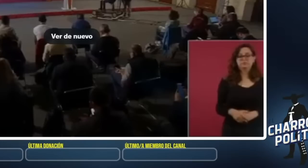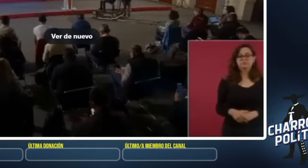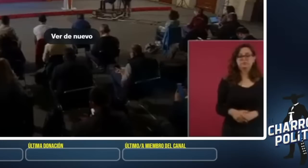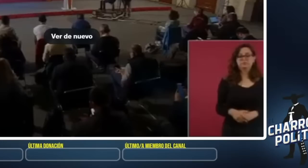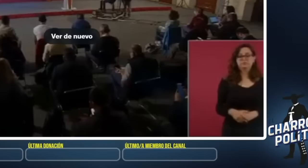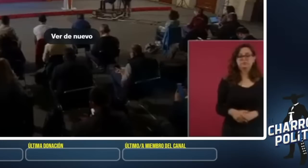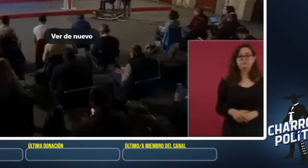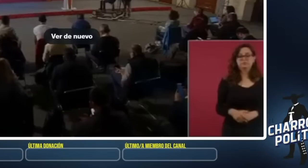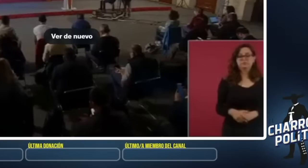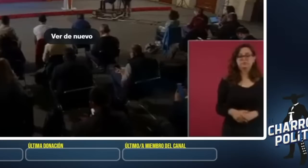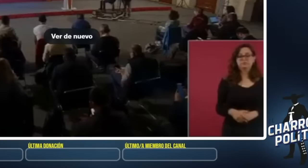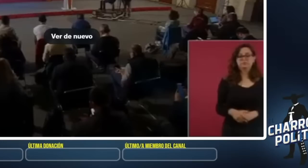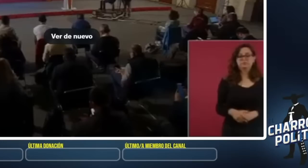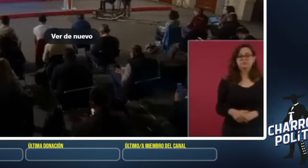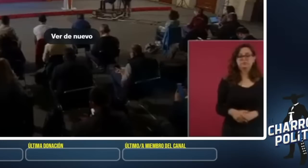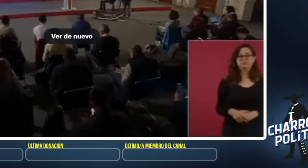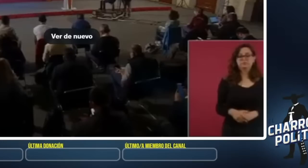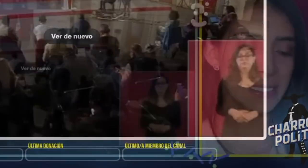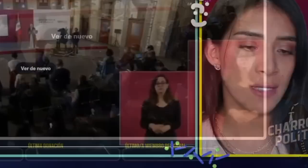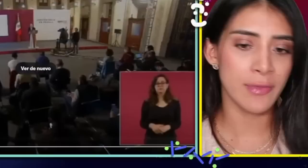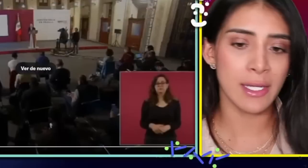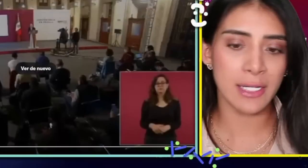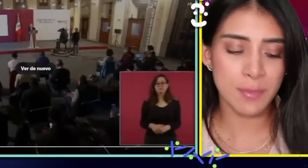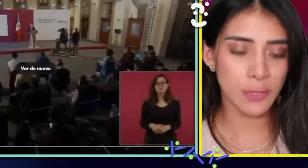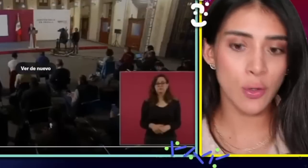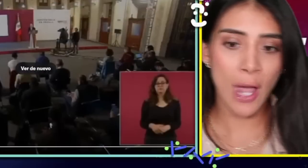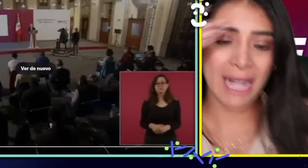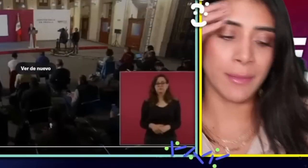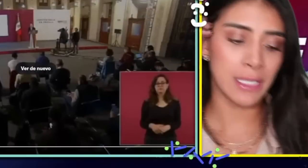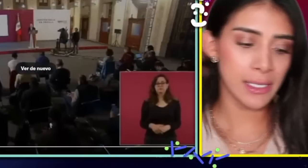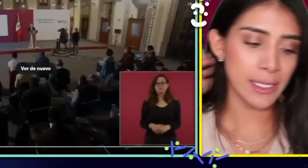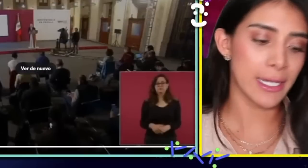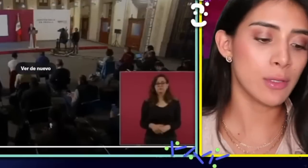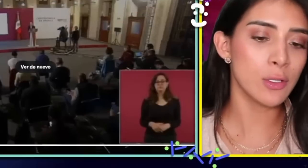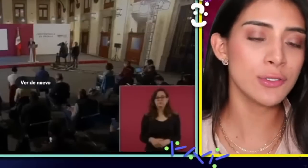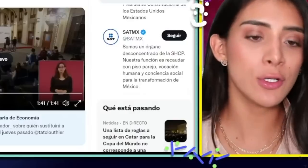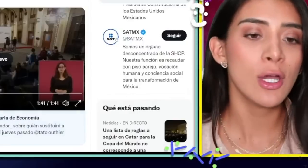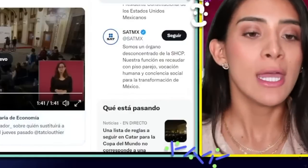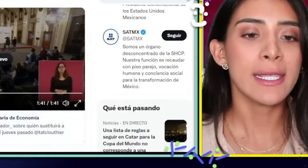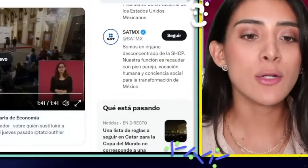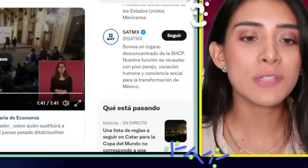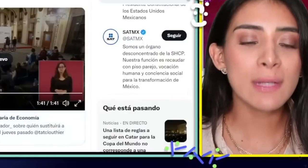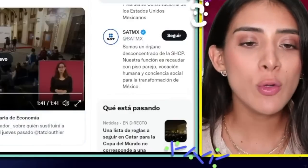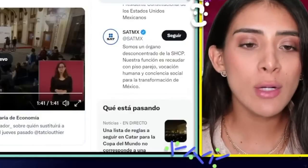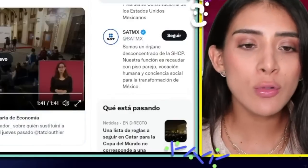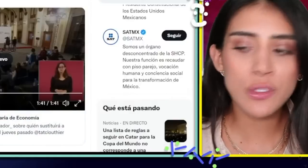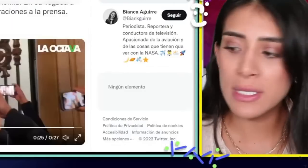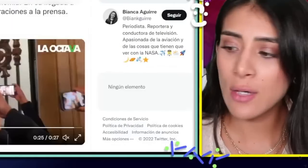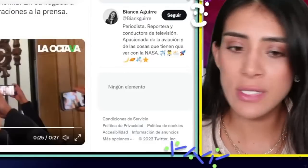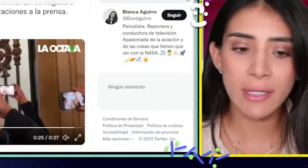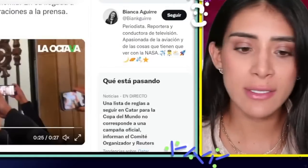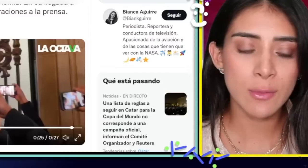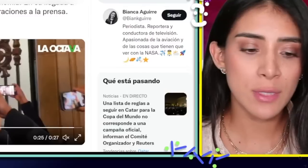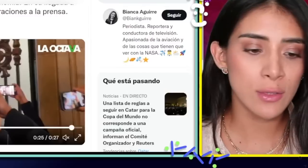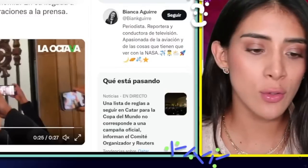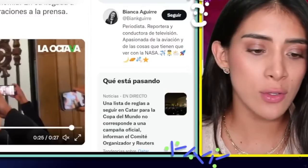Bueno, pues ahí está la declaración, mi querida familia, del presidente respecto a la bienvenida de Raquel Buenrostro. Inclusive hubo algunos videos, y